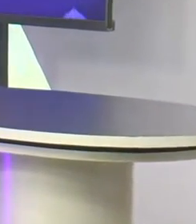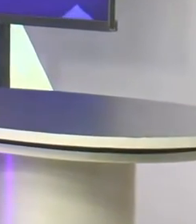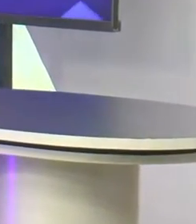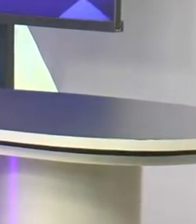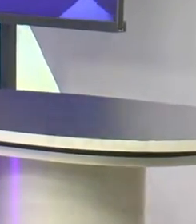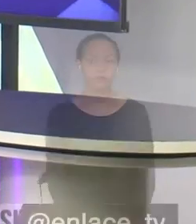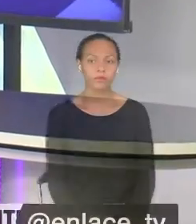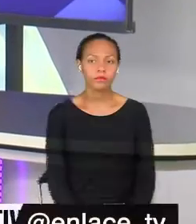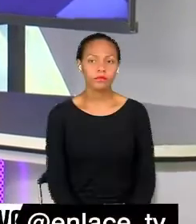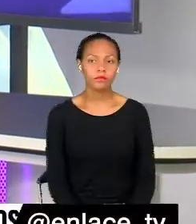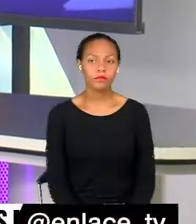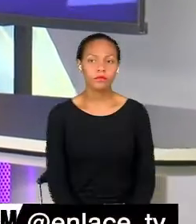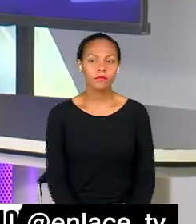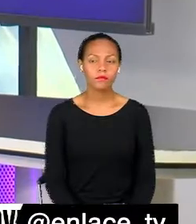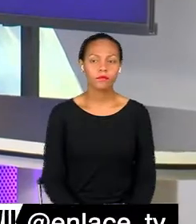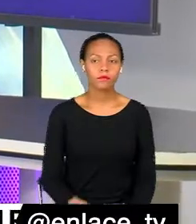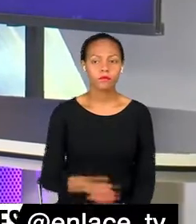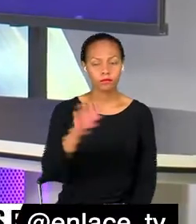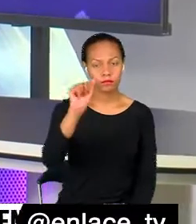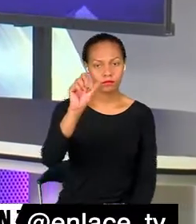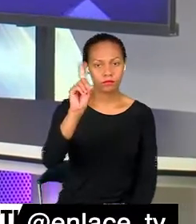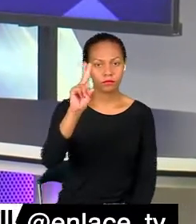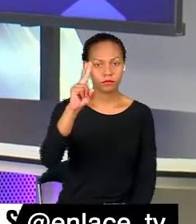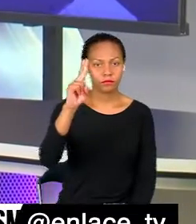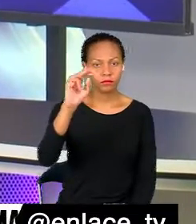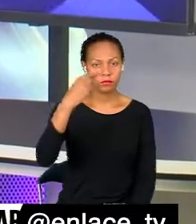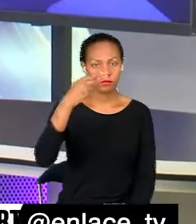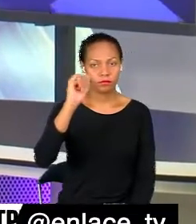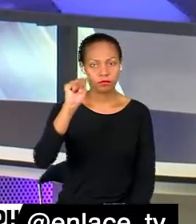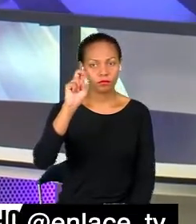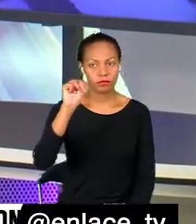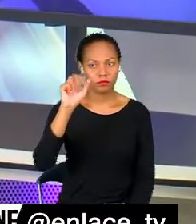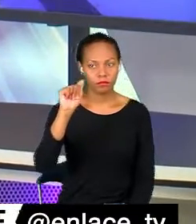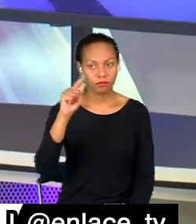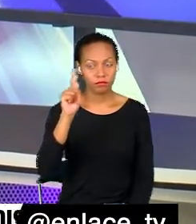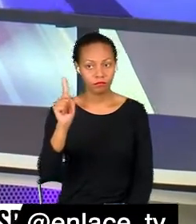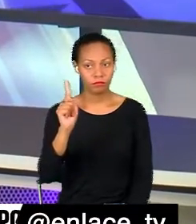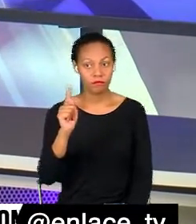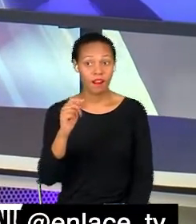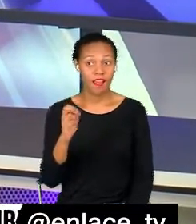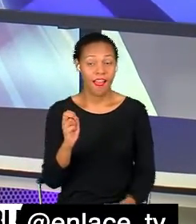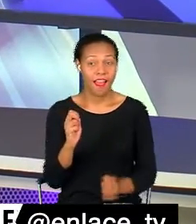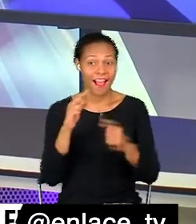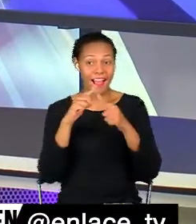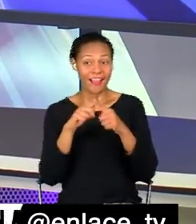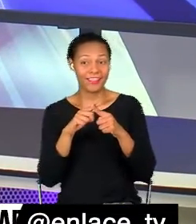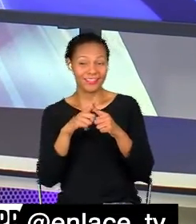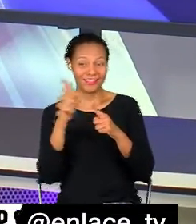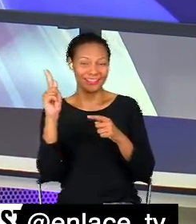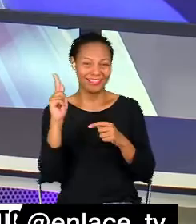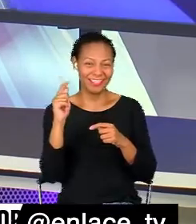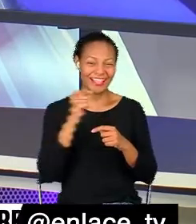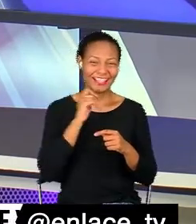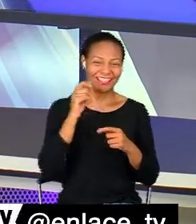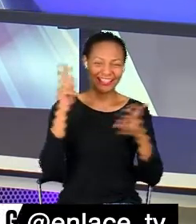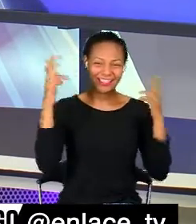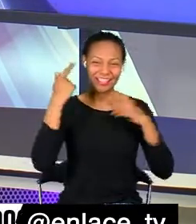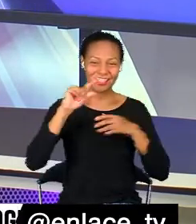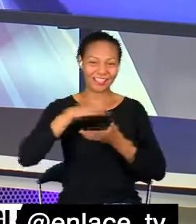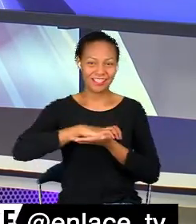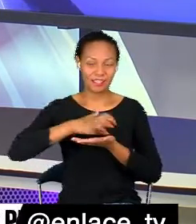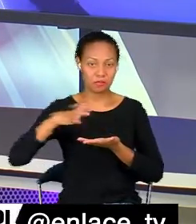Adriana Orrego, ex señorita Santander 2003, recorrió los pasillos de Enlace Televisión acompañada de su familia.